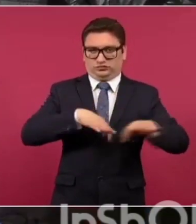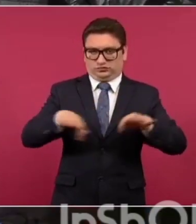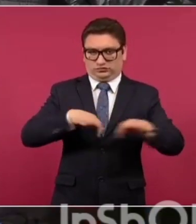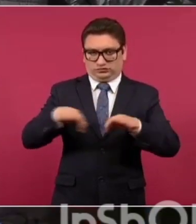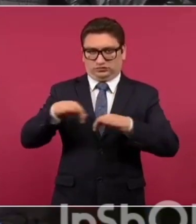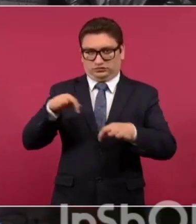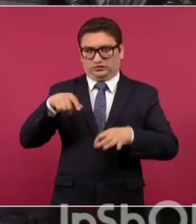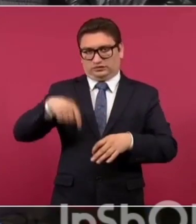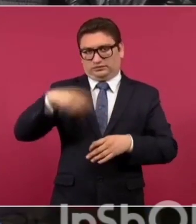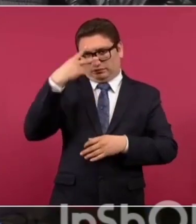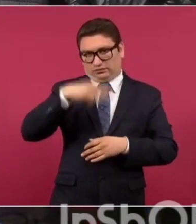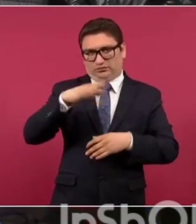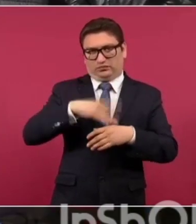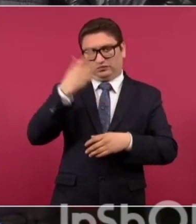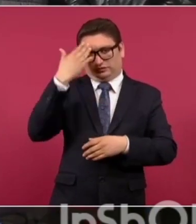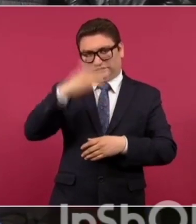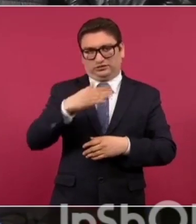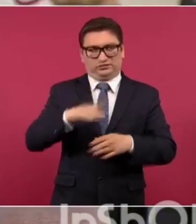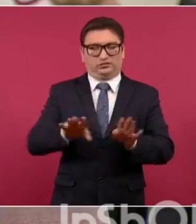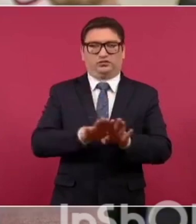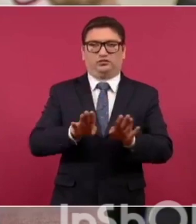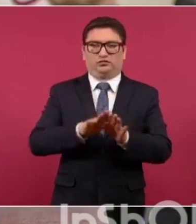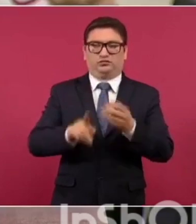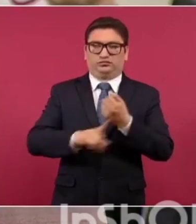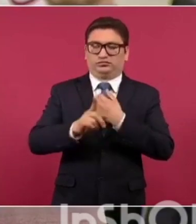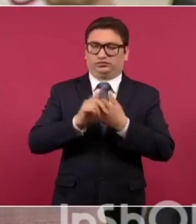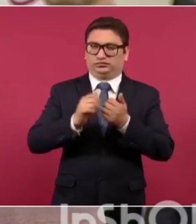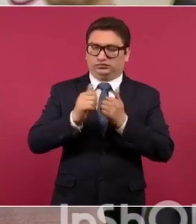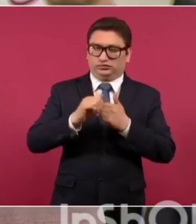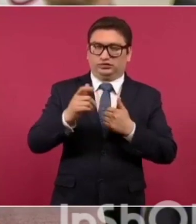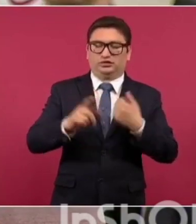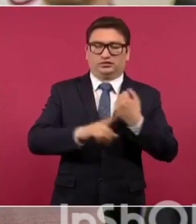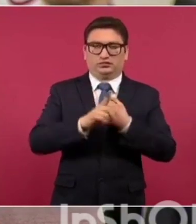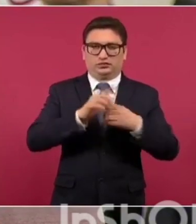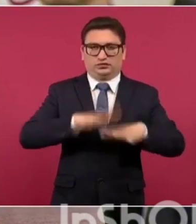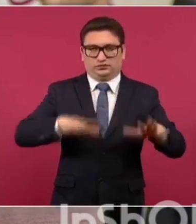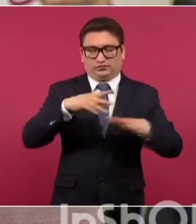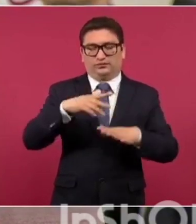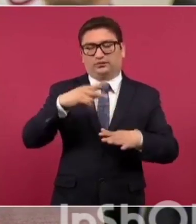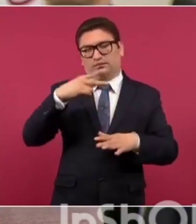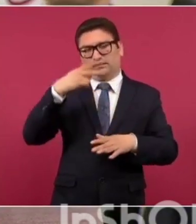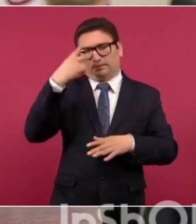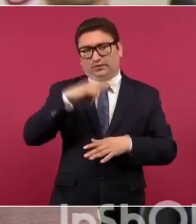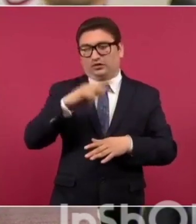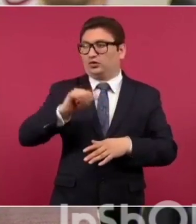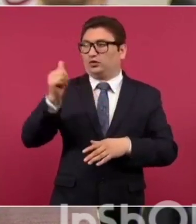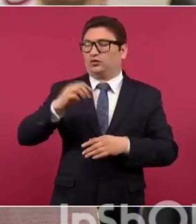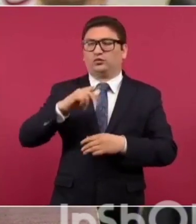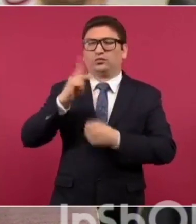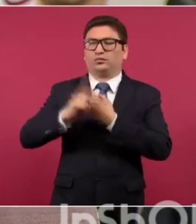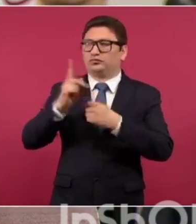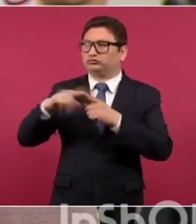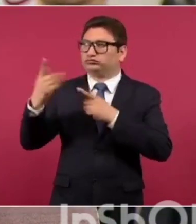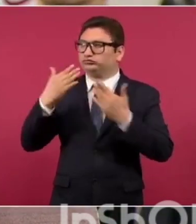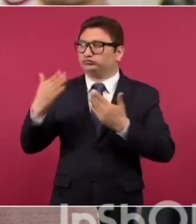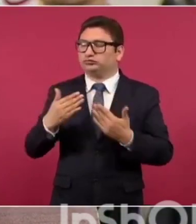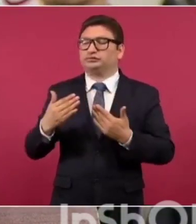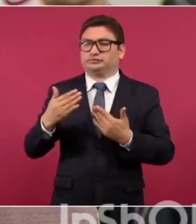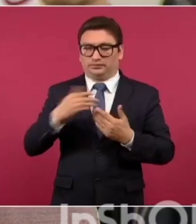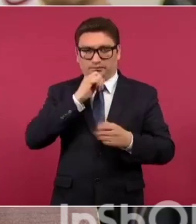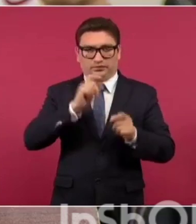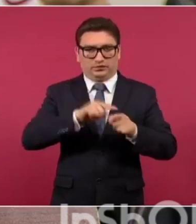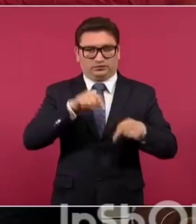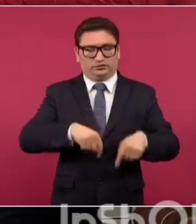vieron rezagados contra todas nuestras contrapartes de todo el mundo. Pero también es un momento para reflexionar en